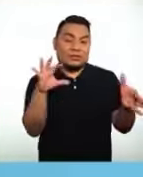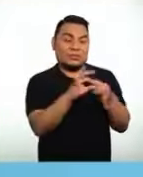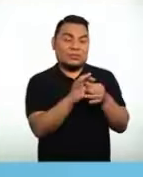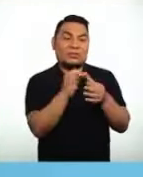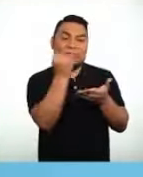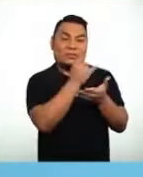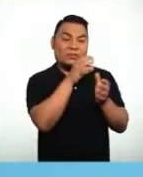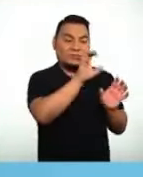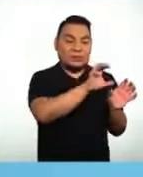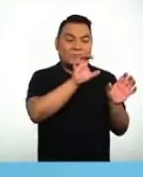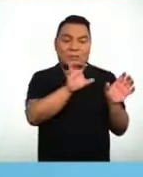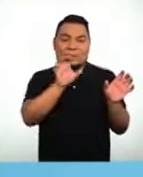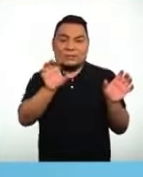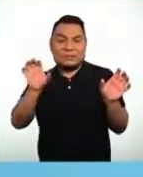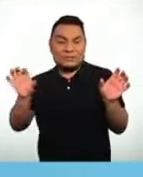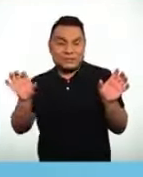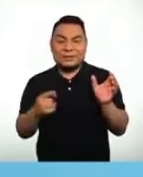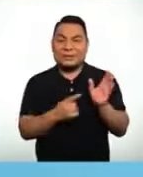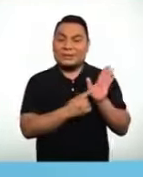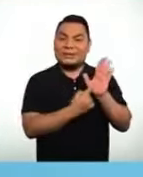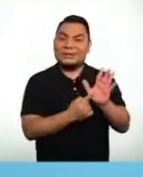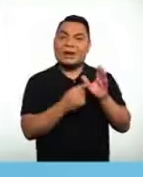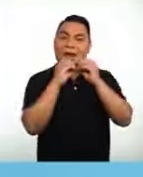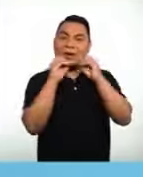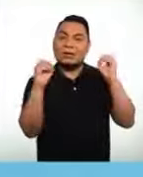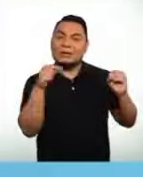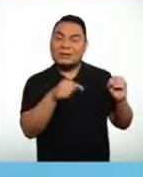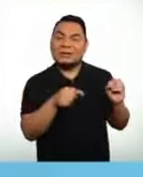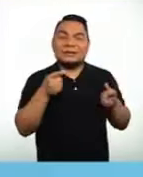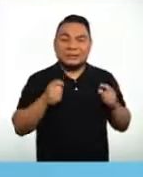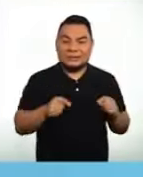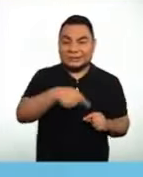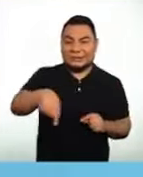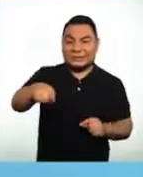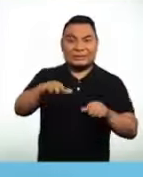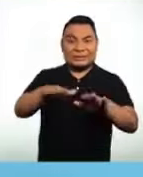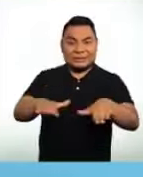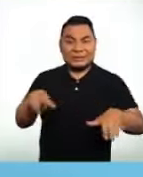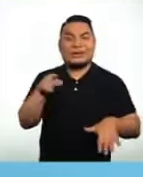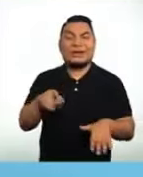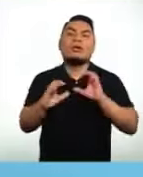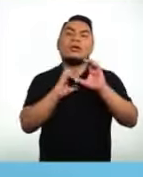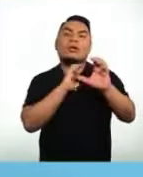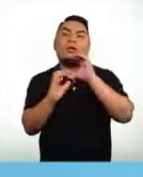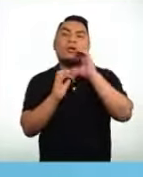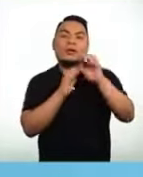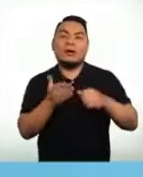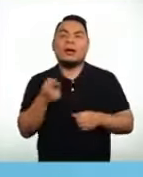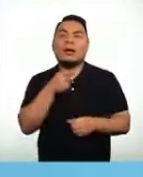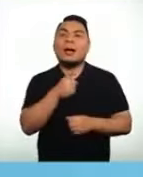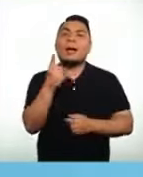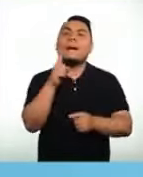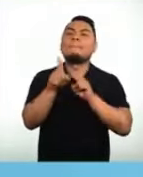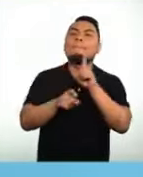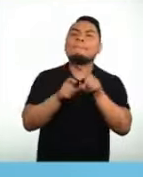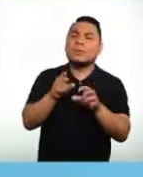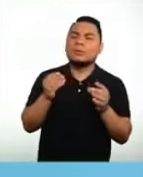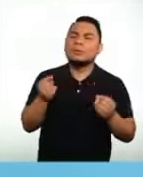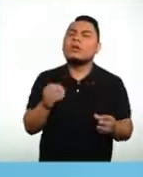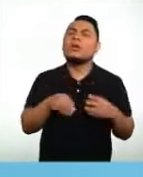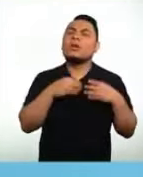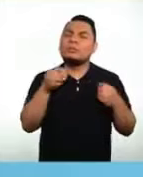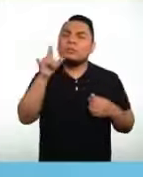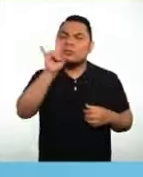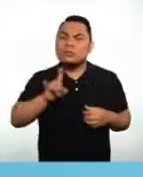Unimos los pictogramas de forma horizontal de izquierda a derecha y tratemos de que la niña o niño comunique ante la